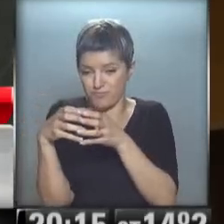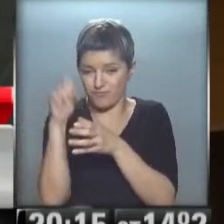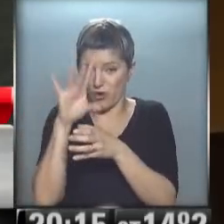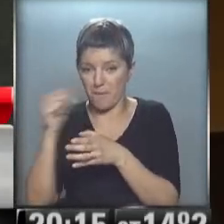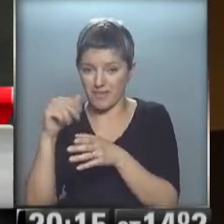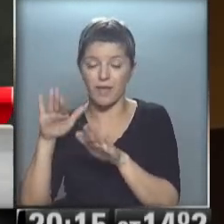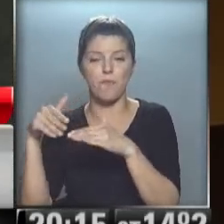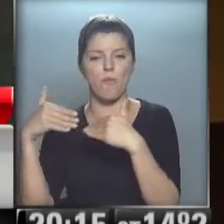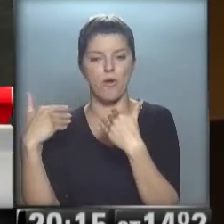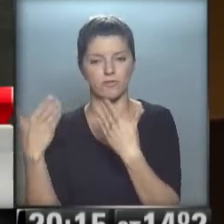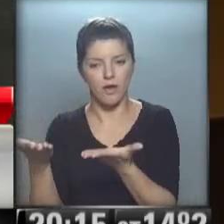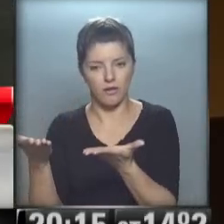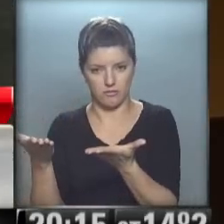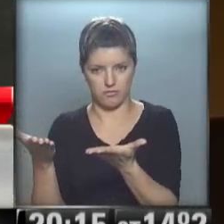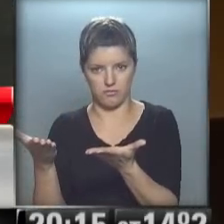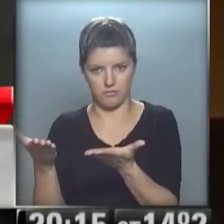tiene